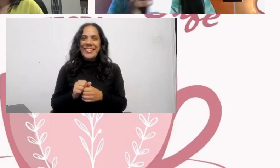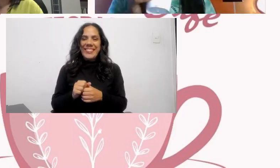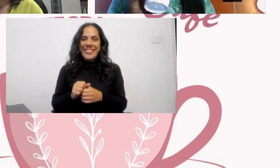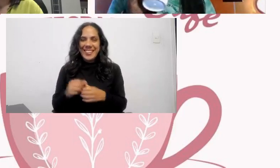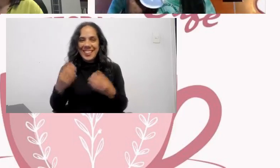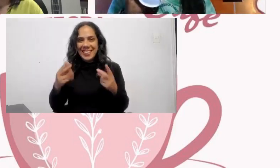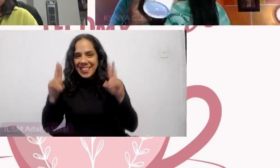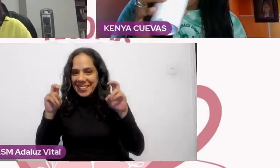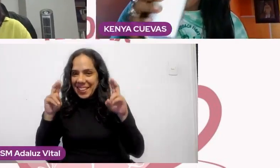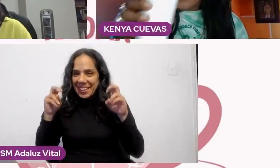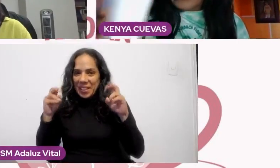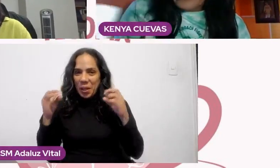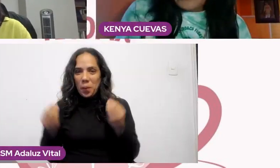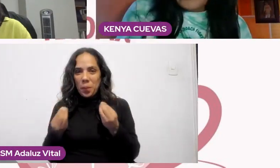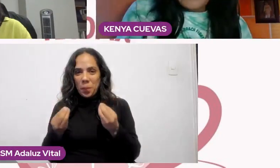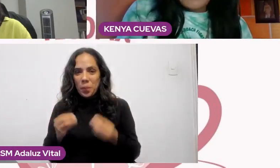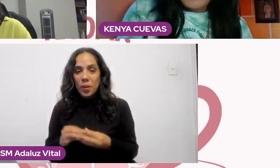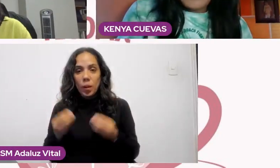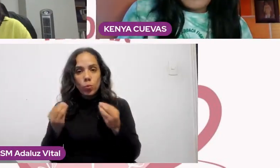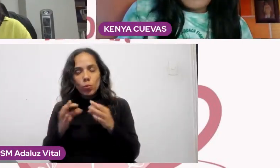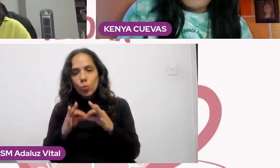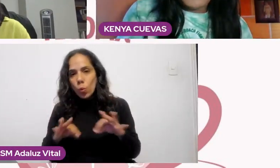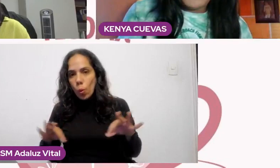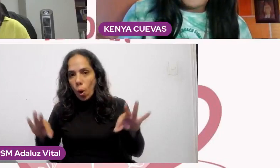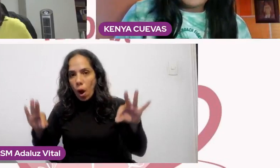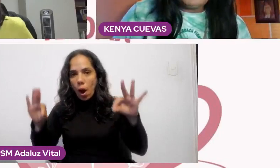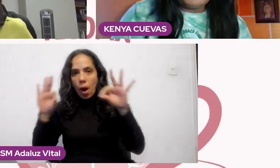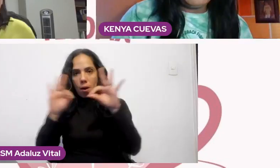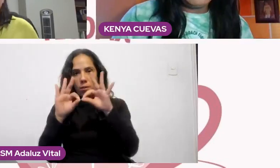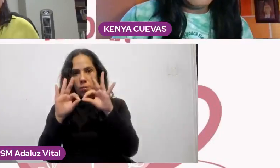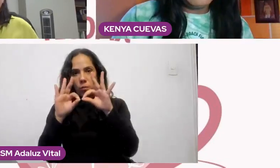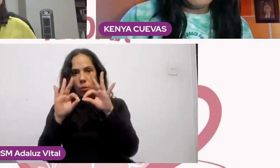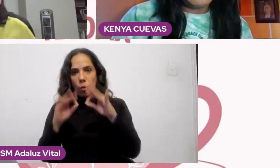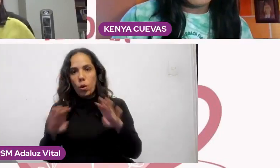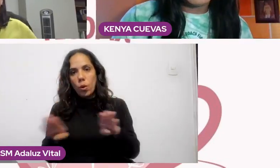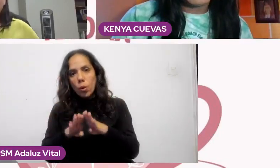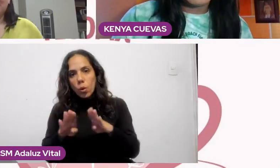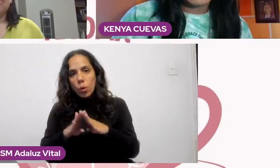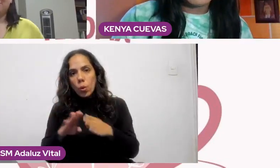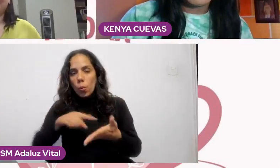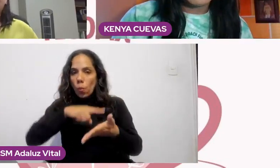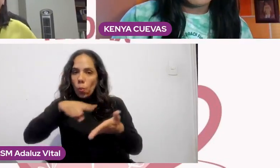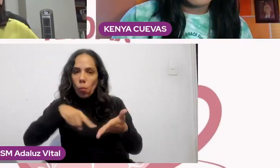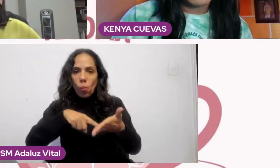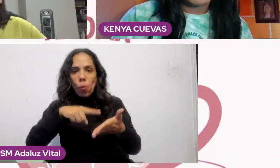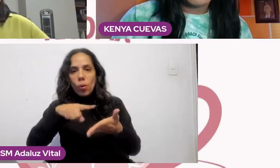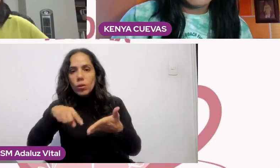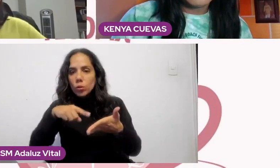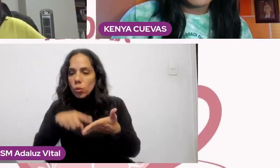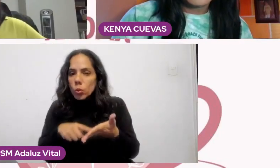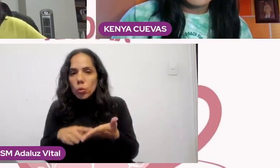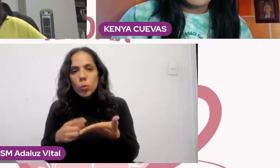qué importante, ¿no? Qué importante, como decíamos, estos espacios. Y bueno, ahorita vamos a platicar